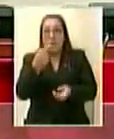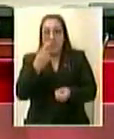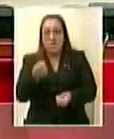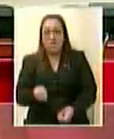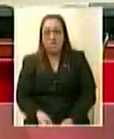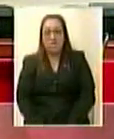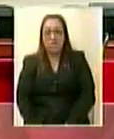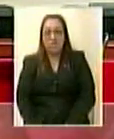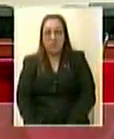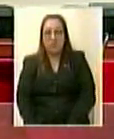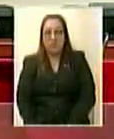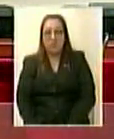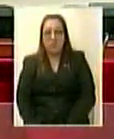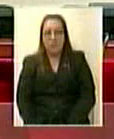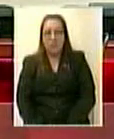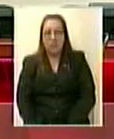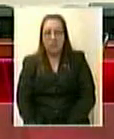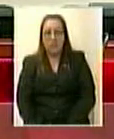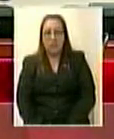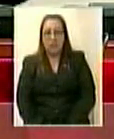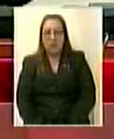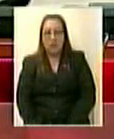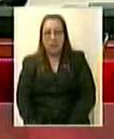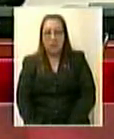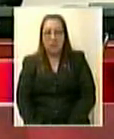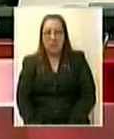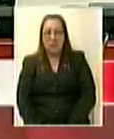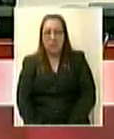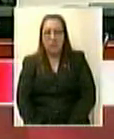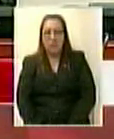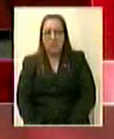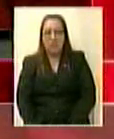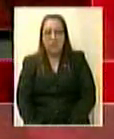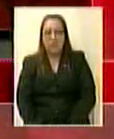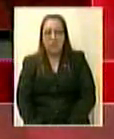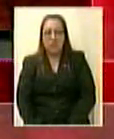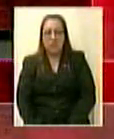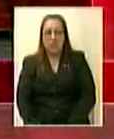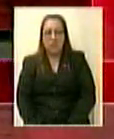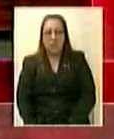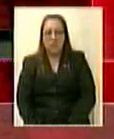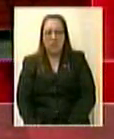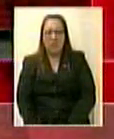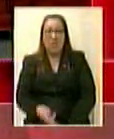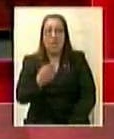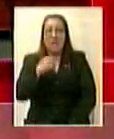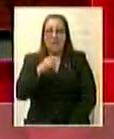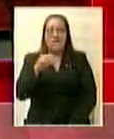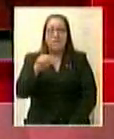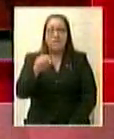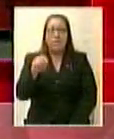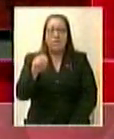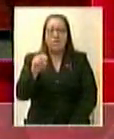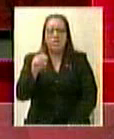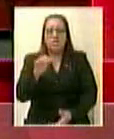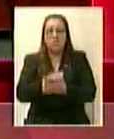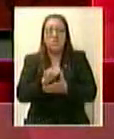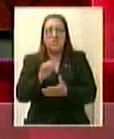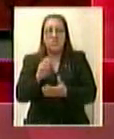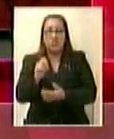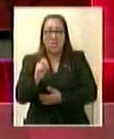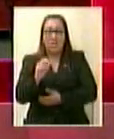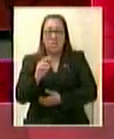¿No es cierto? Es igual a este sobre, pero fíjense cuál es la composición de este sobre. Azúcar, sabor a chicha morada, citrato